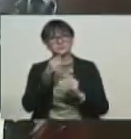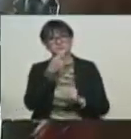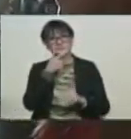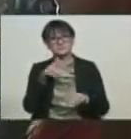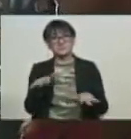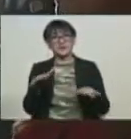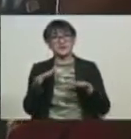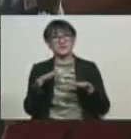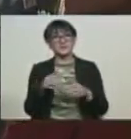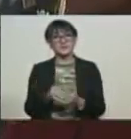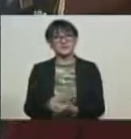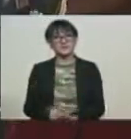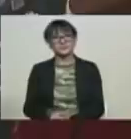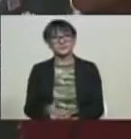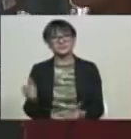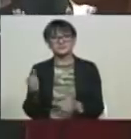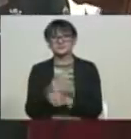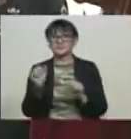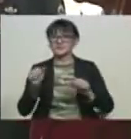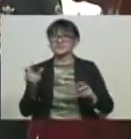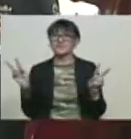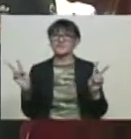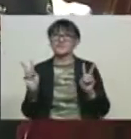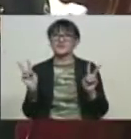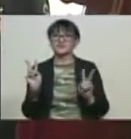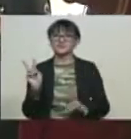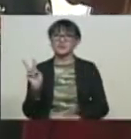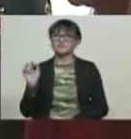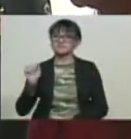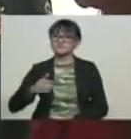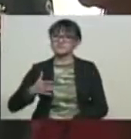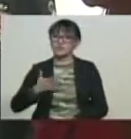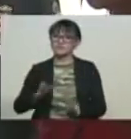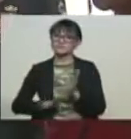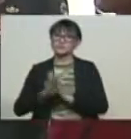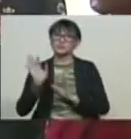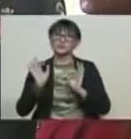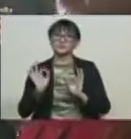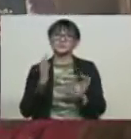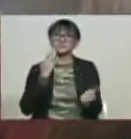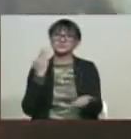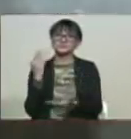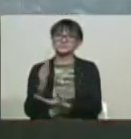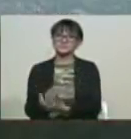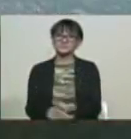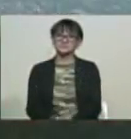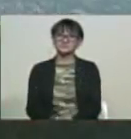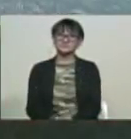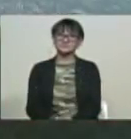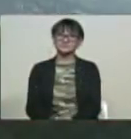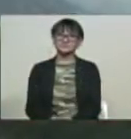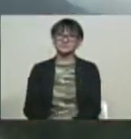belleza arquitectónica. Lo hemos logrado, Venezuela, sí se puede. Vamos adelante, pues.